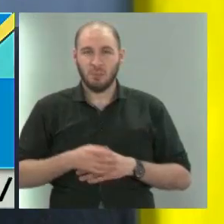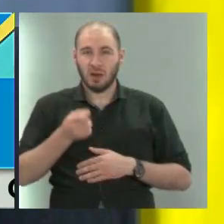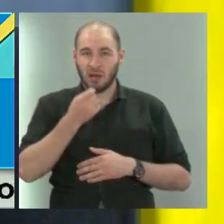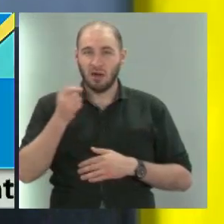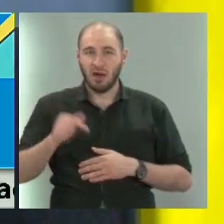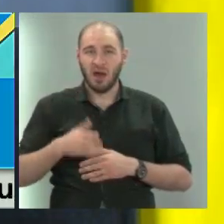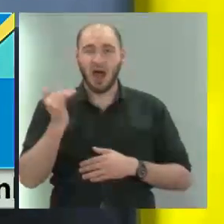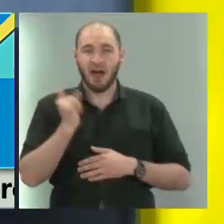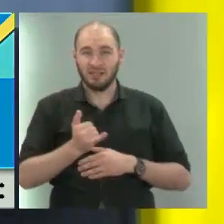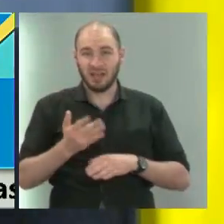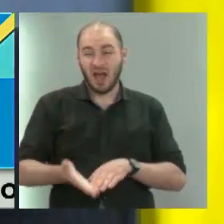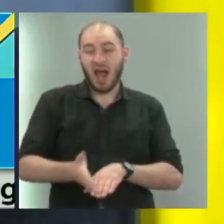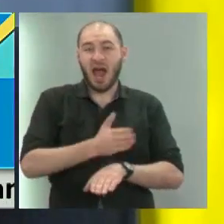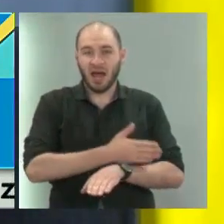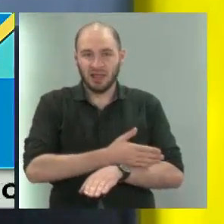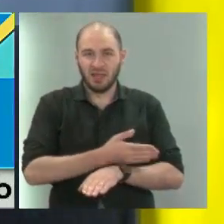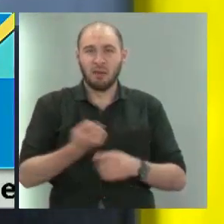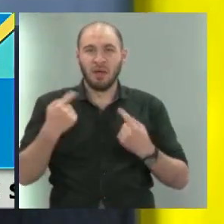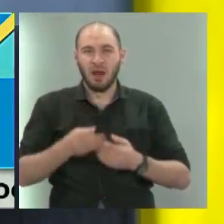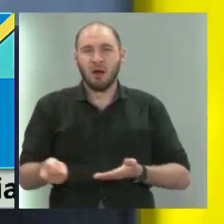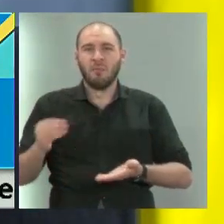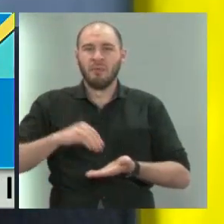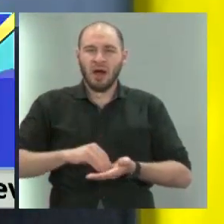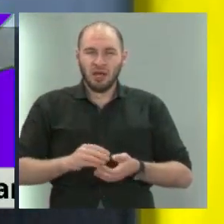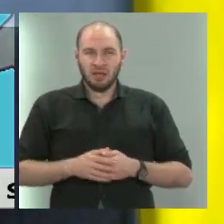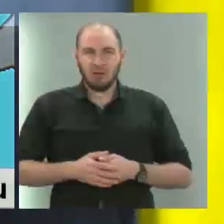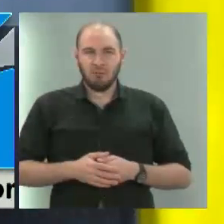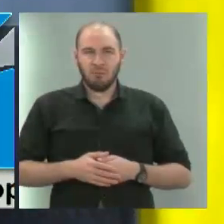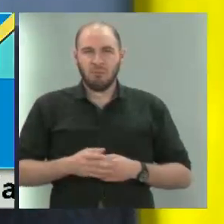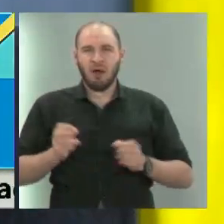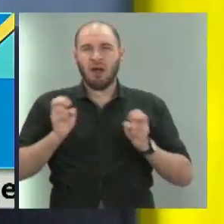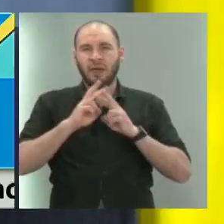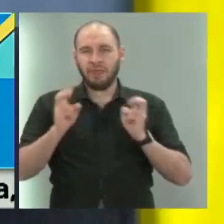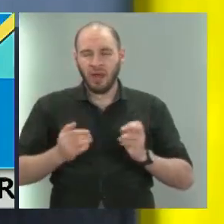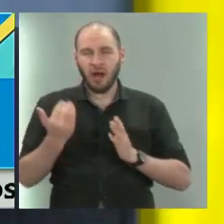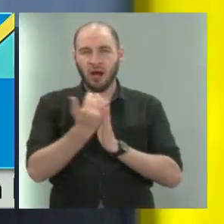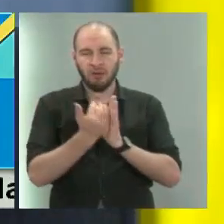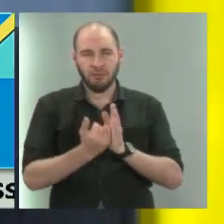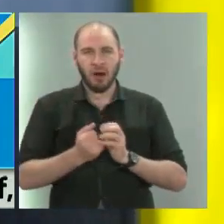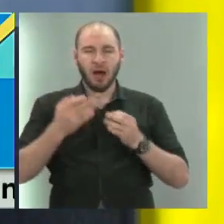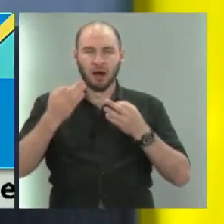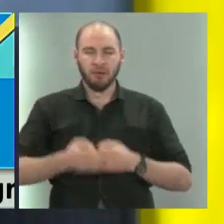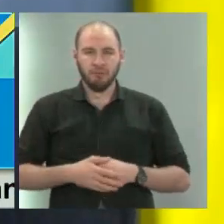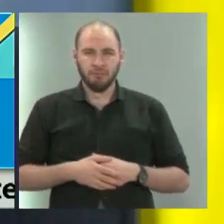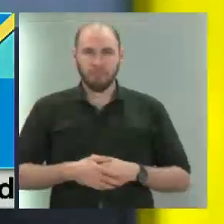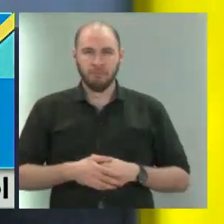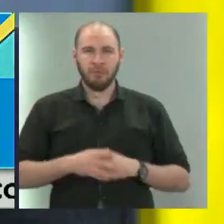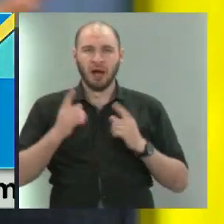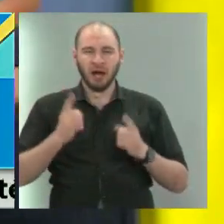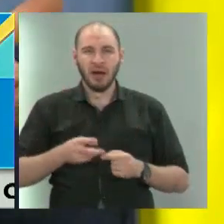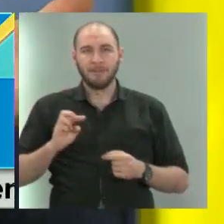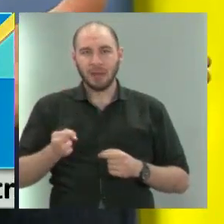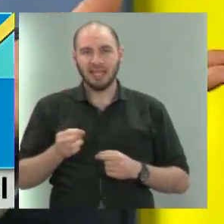se notifica con tiempo, pero está acompañado de un contenido que tenga que ver con la calidad, y el padre